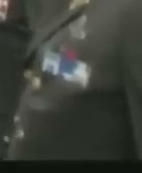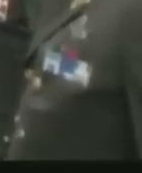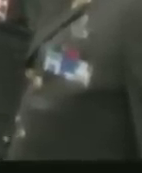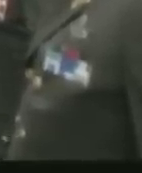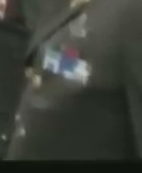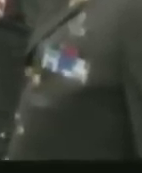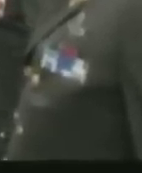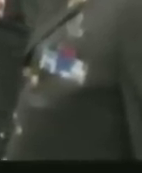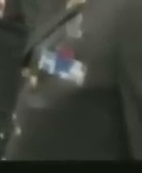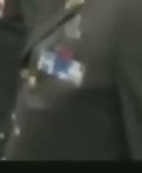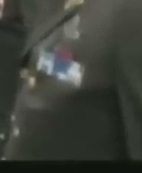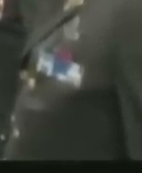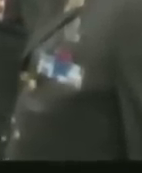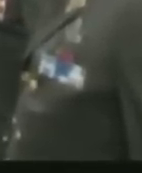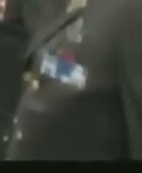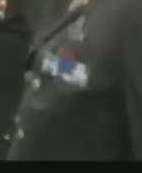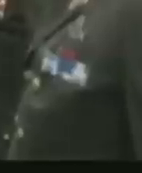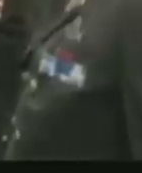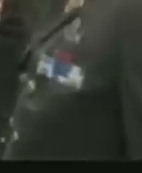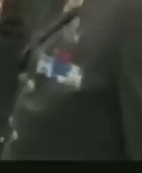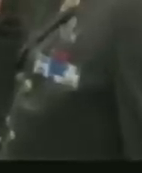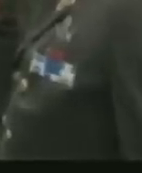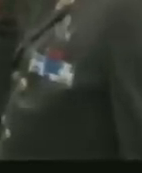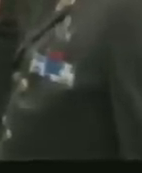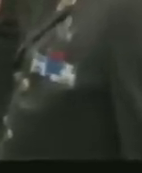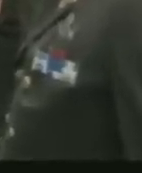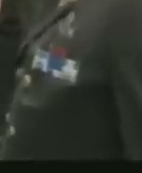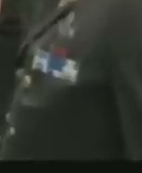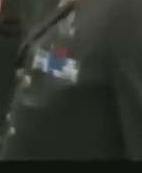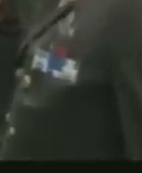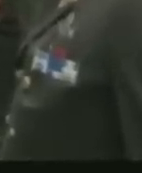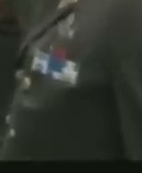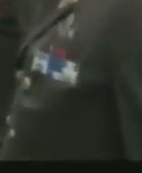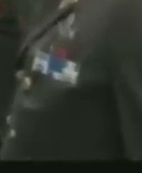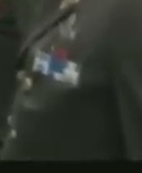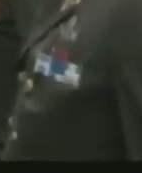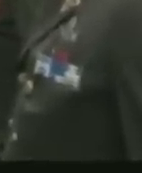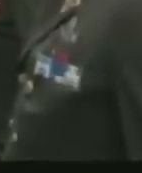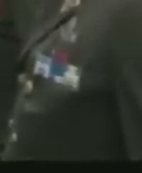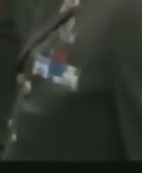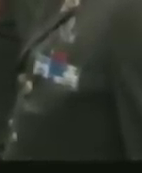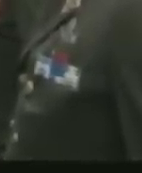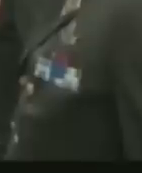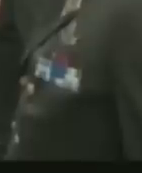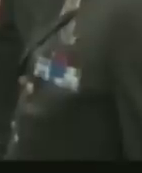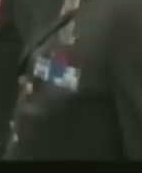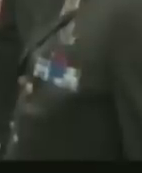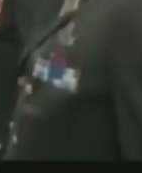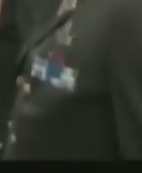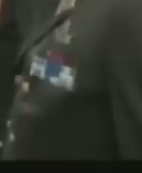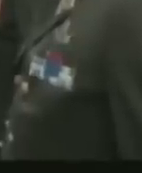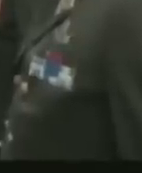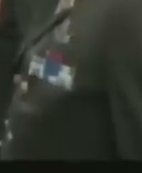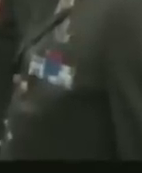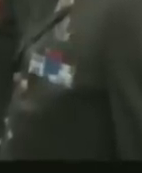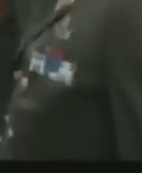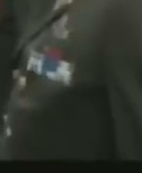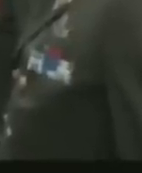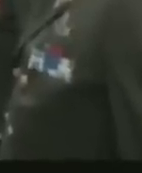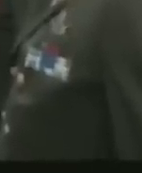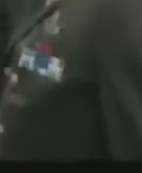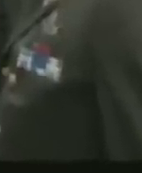a su trayectoria militar, a su moral, a su honestidad, a su honor,